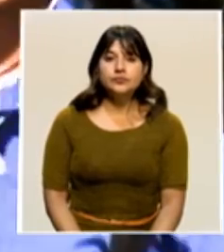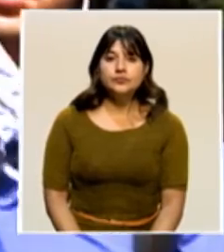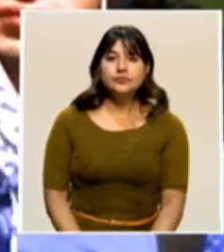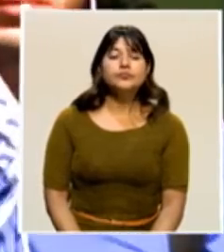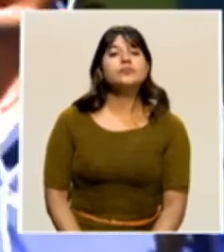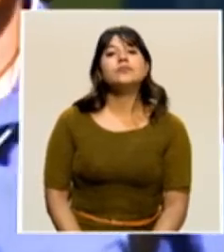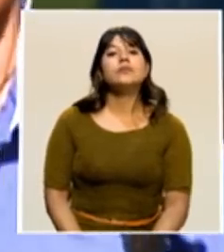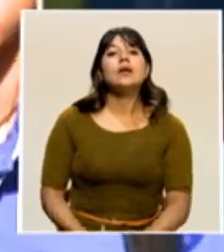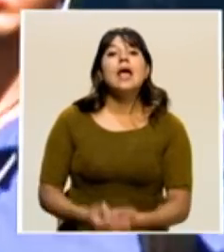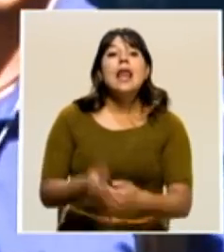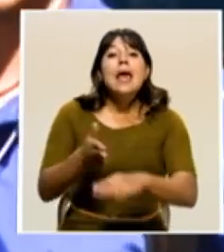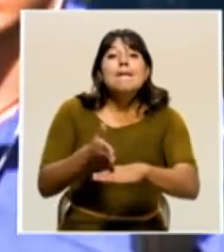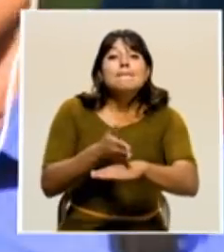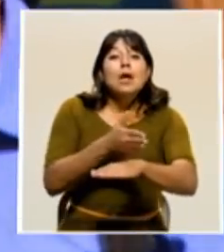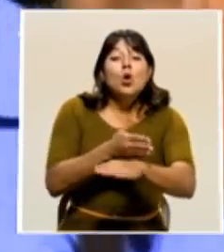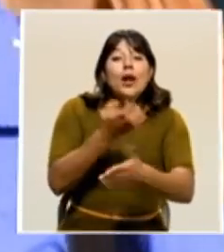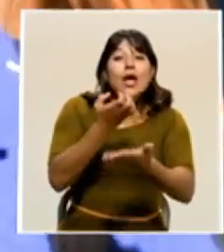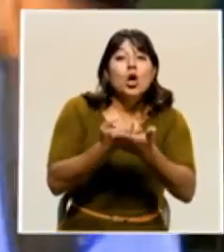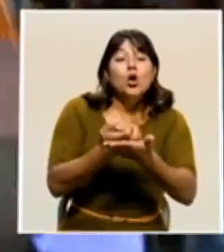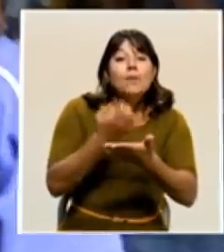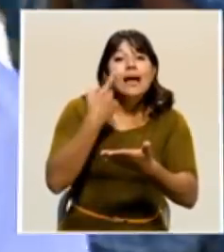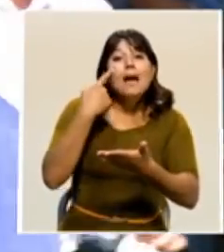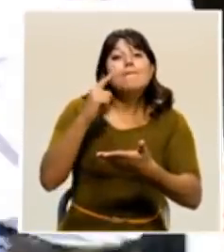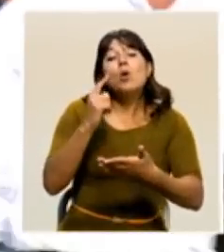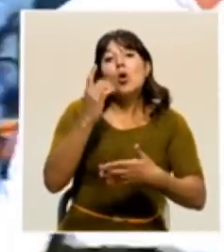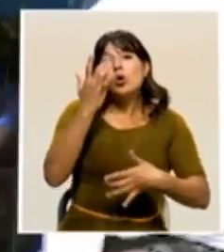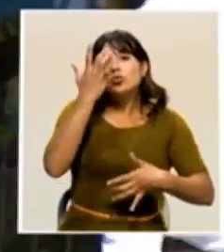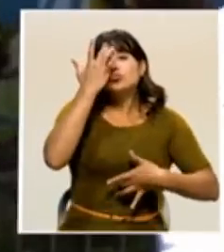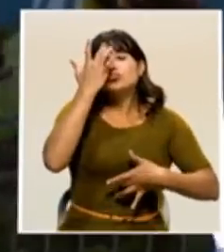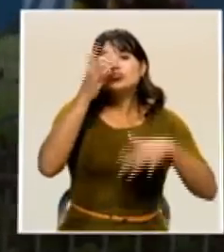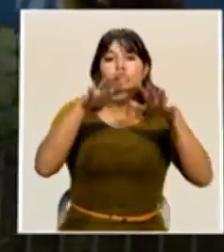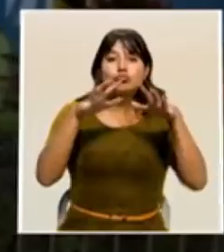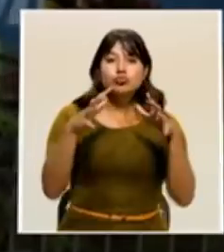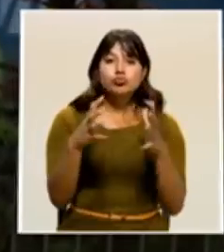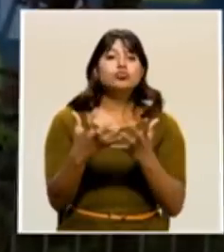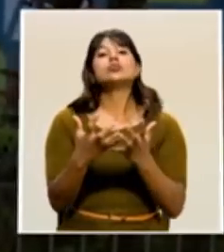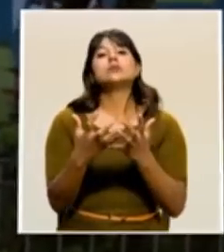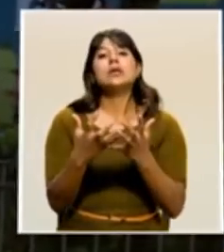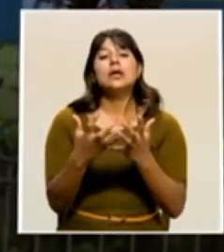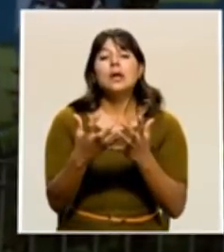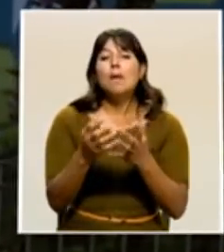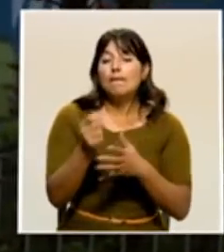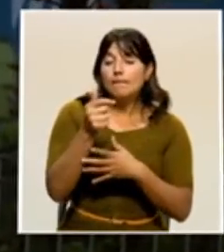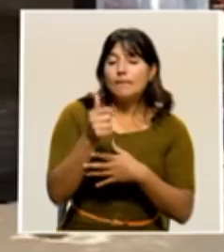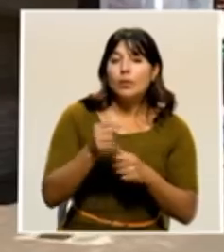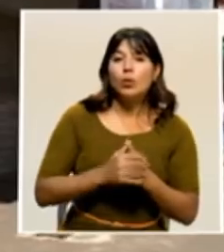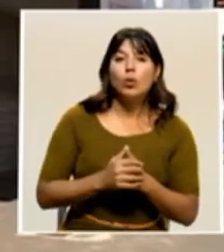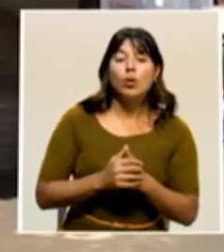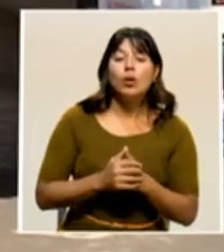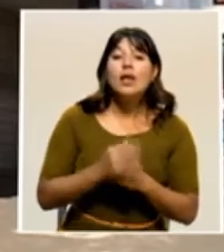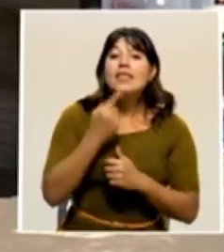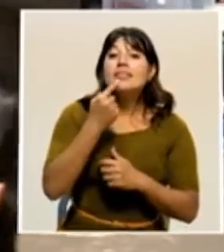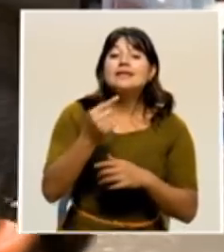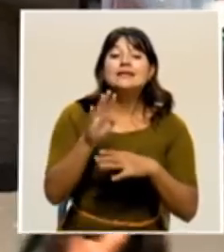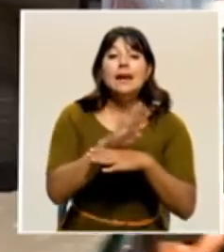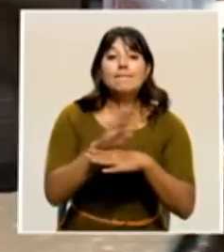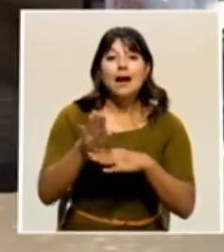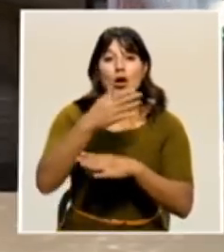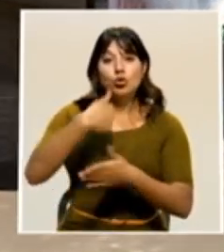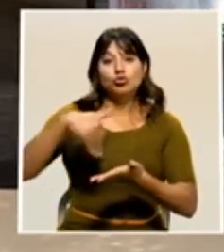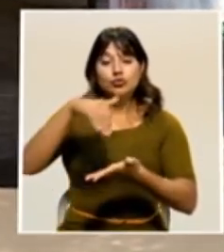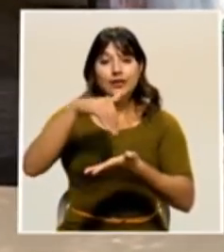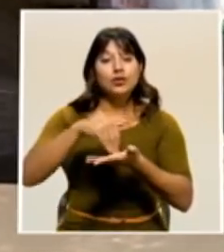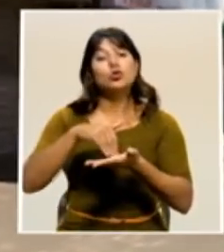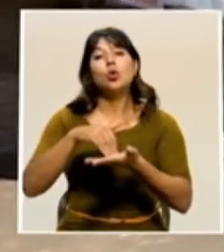La repercusión económica por la pandemia será menor a la que se había estimado hace algunos meses. Según el Banco Central, la